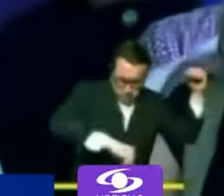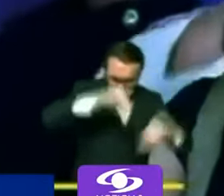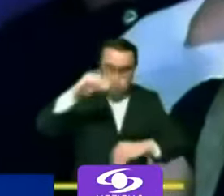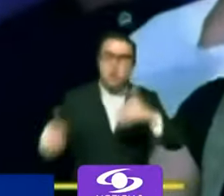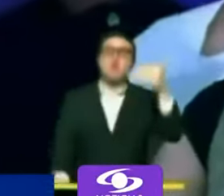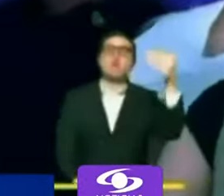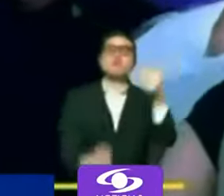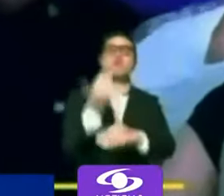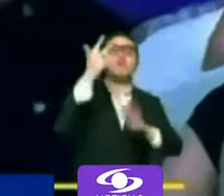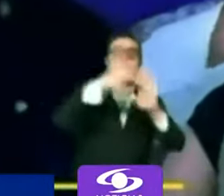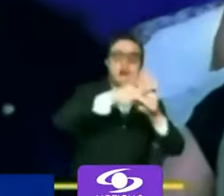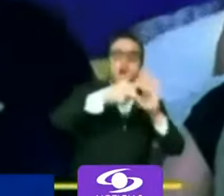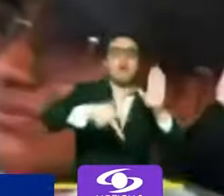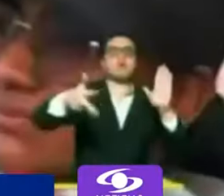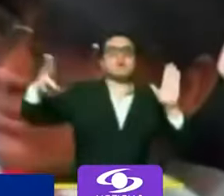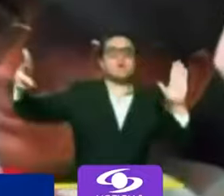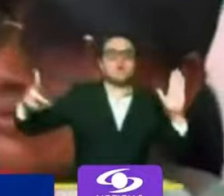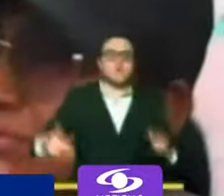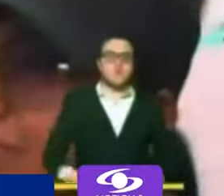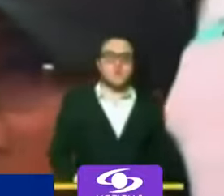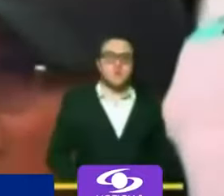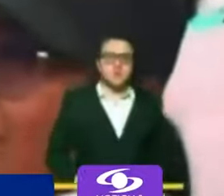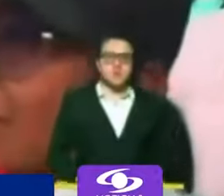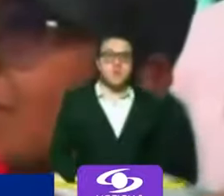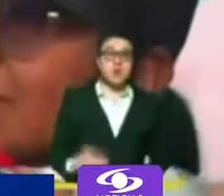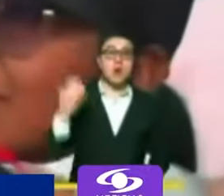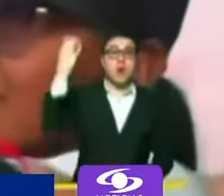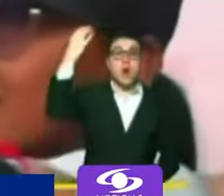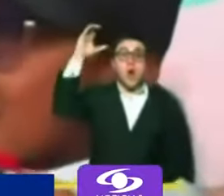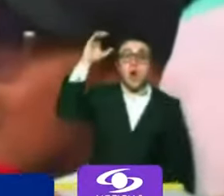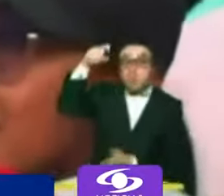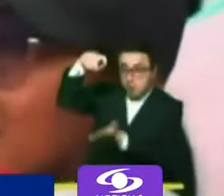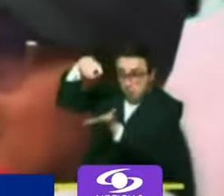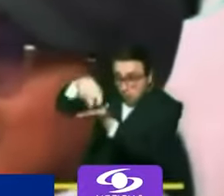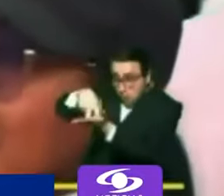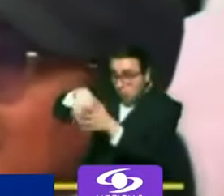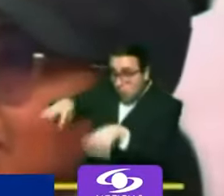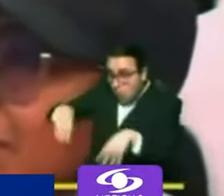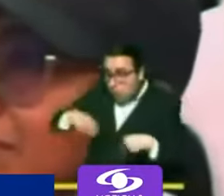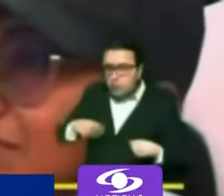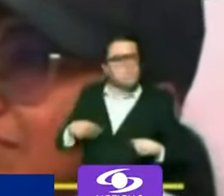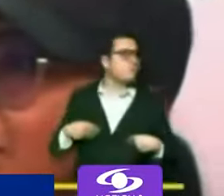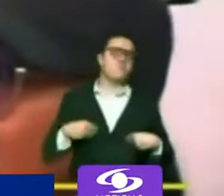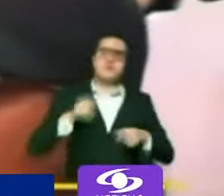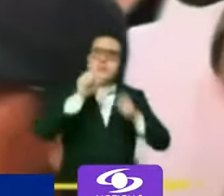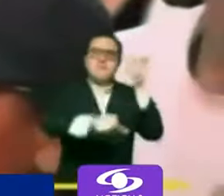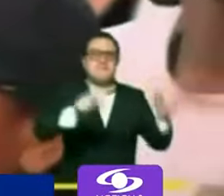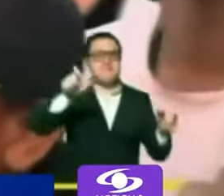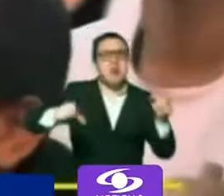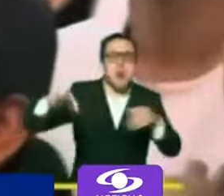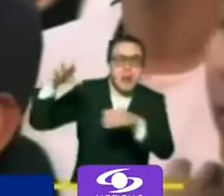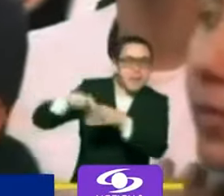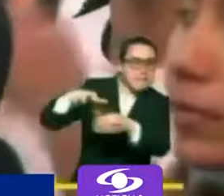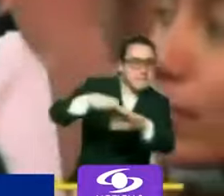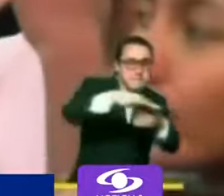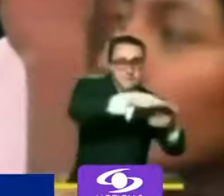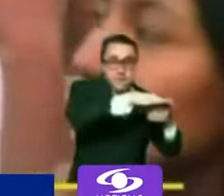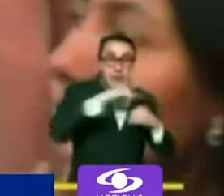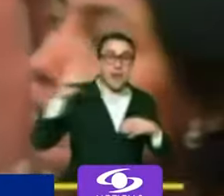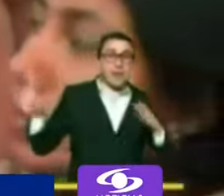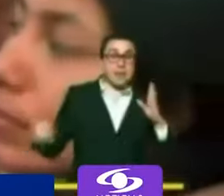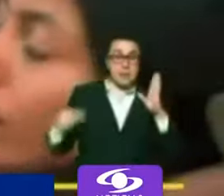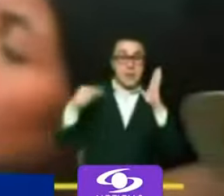Constituyente Colombia no se tiene que arrodillar el triunfo popular del 2012